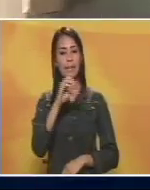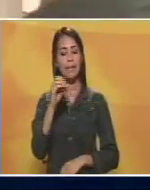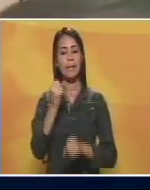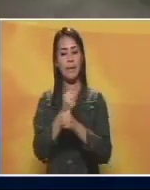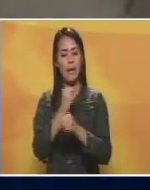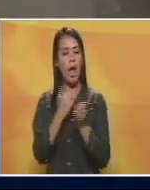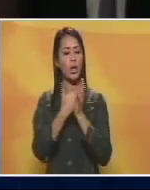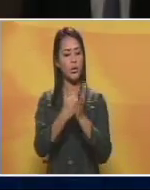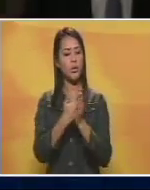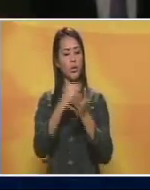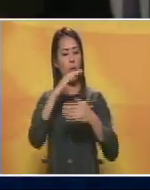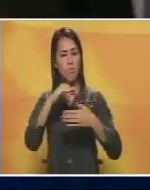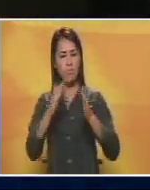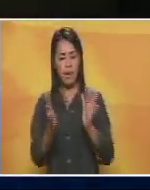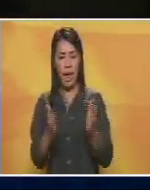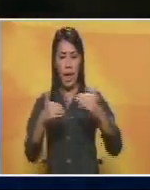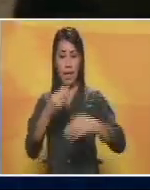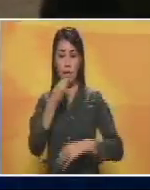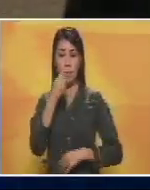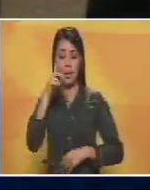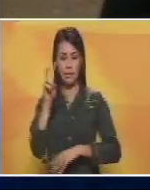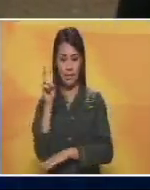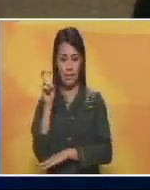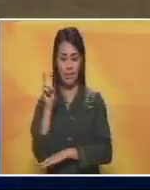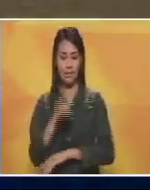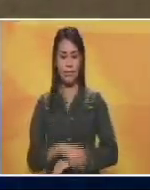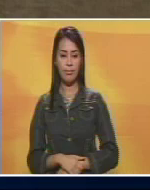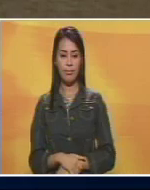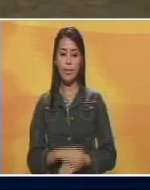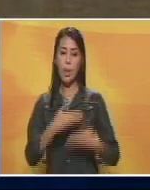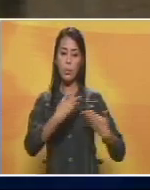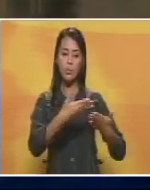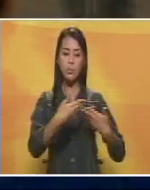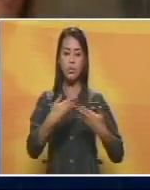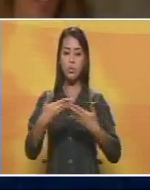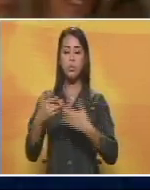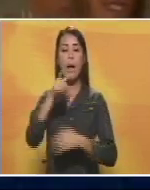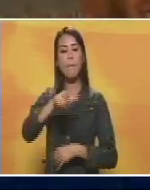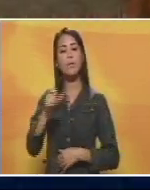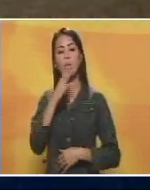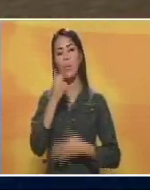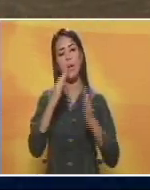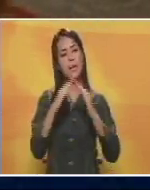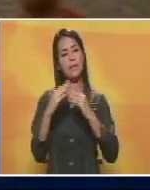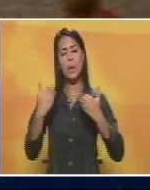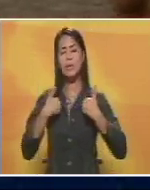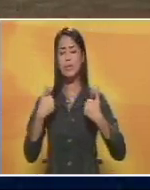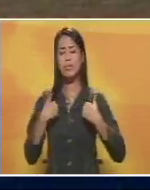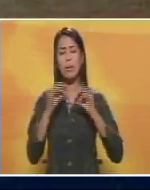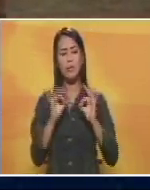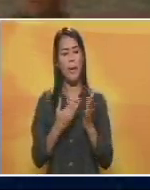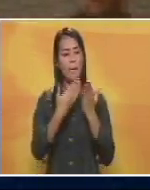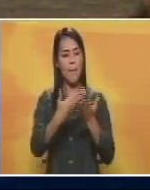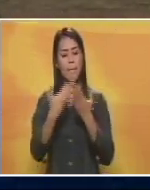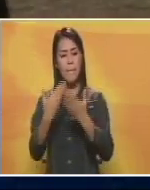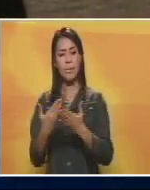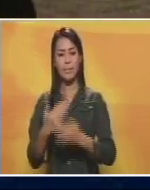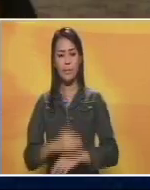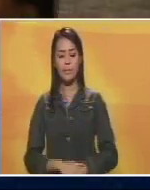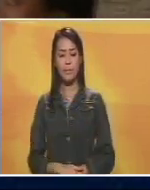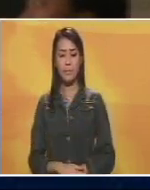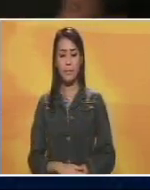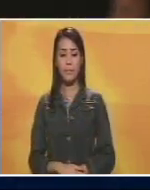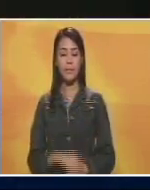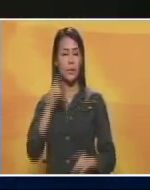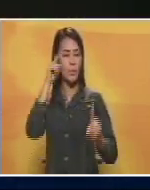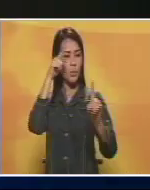trabajadores ayudarán a empacar cajas de alimentos este viernes que serán distribuidas a damnificados afectados directamente por el huracán. La